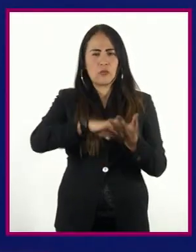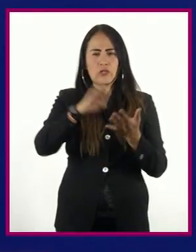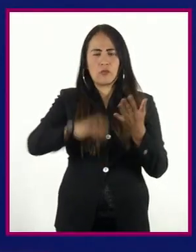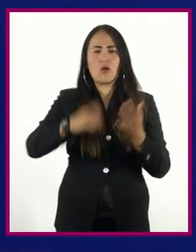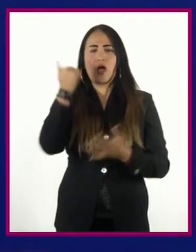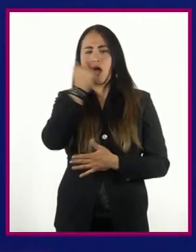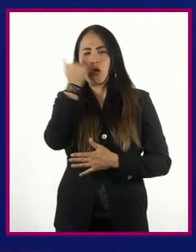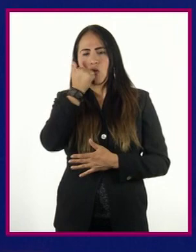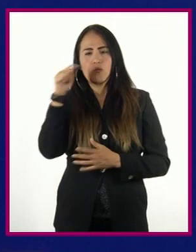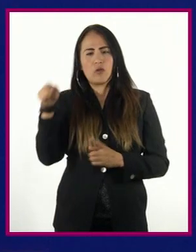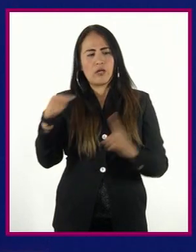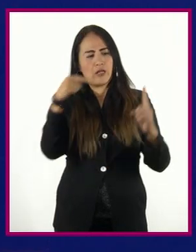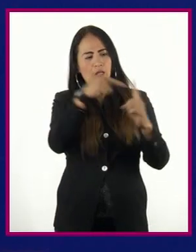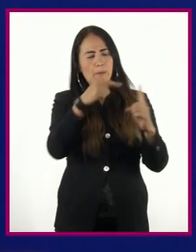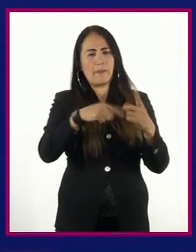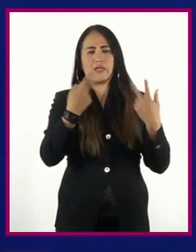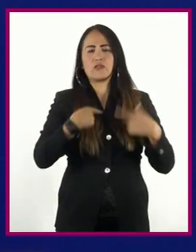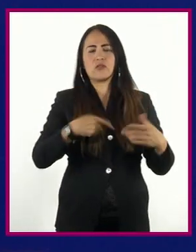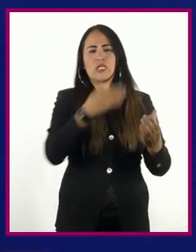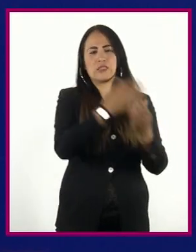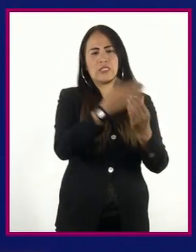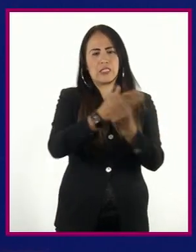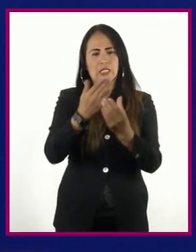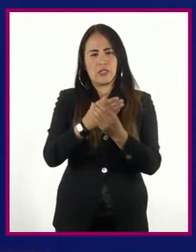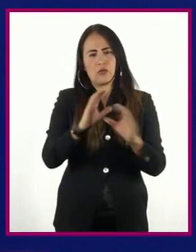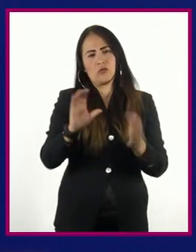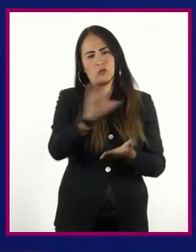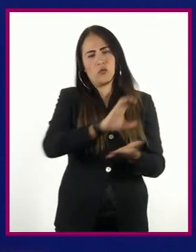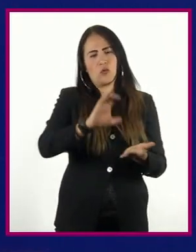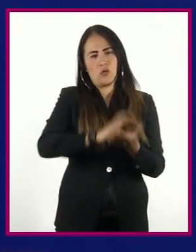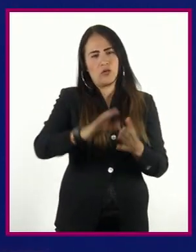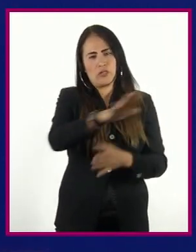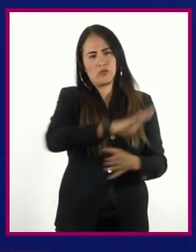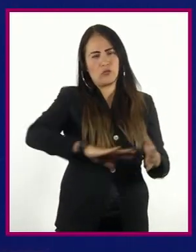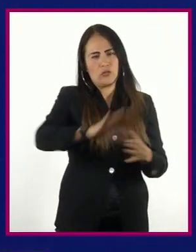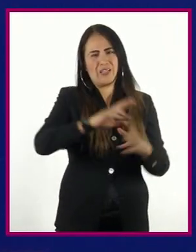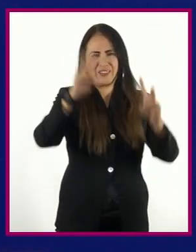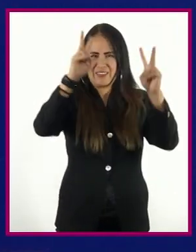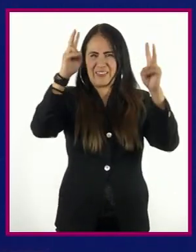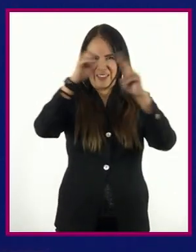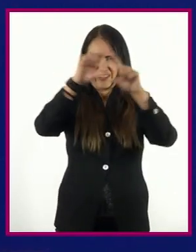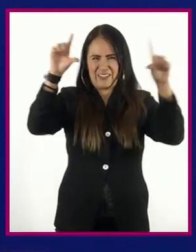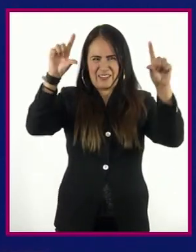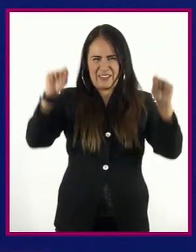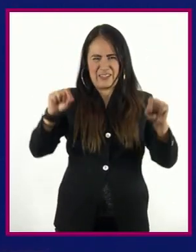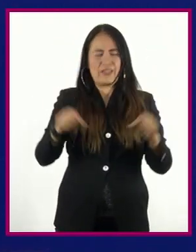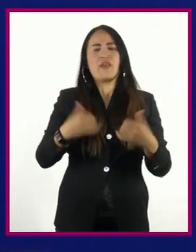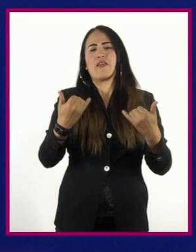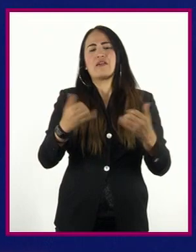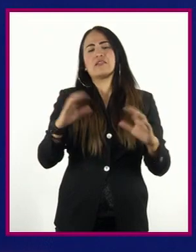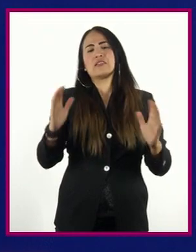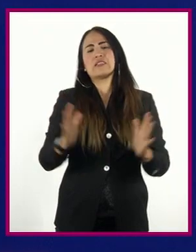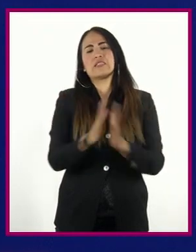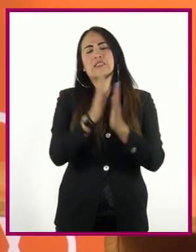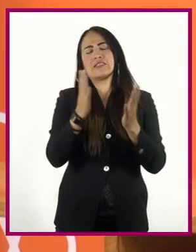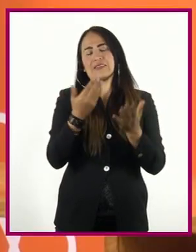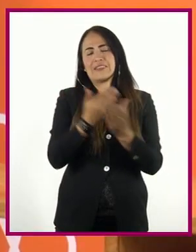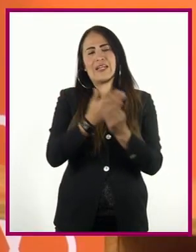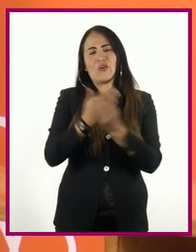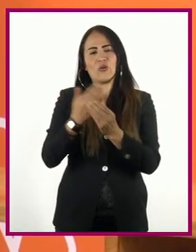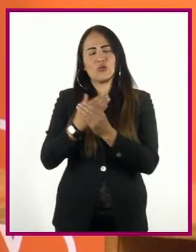alumno iba a entrevistar a los taqueros de su colonia, Tacos Joven, un local muy popular en la Ciudad de